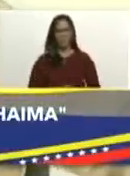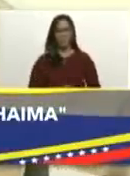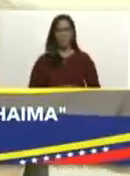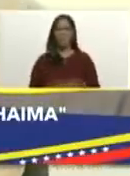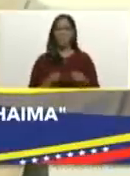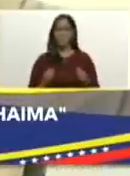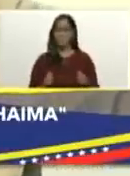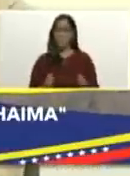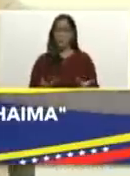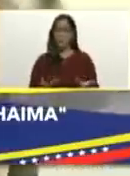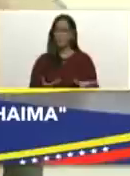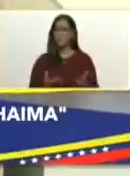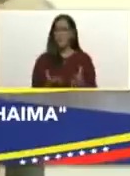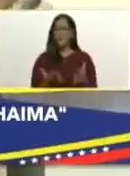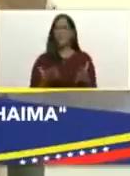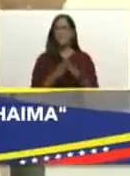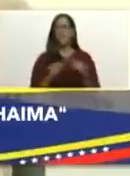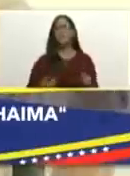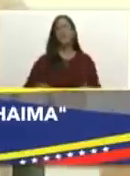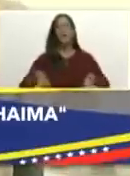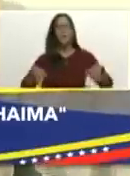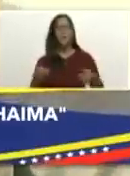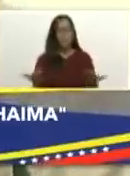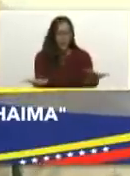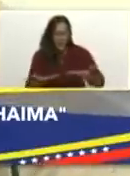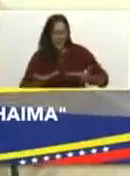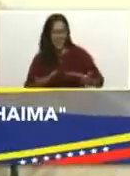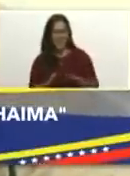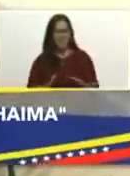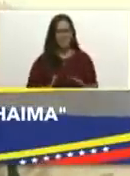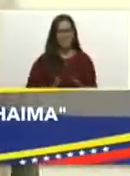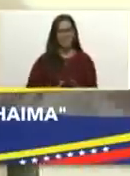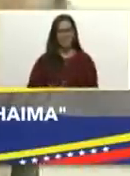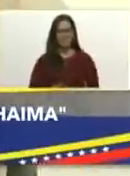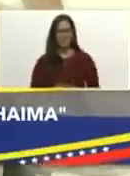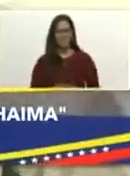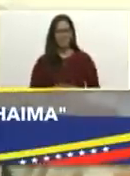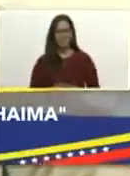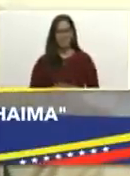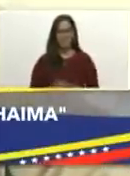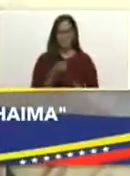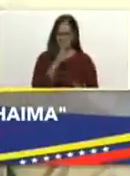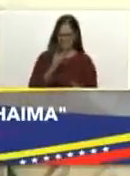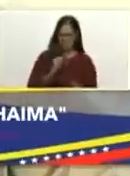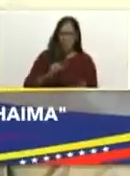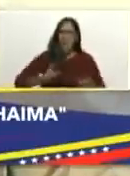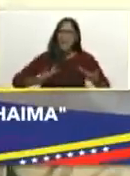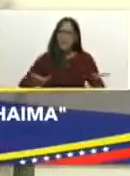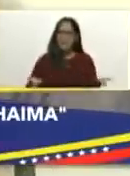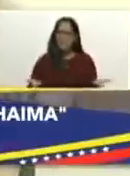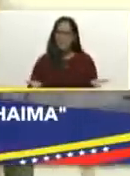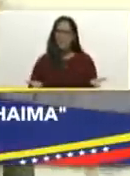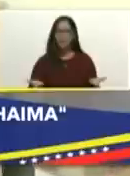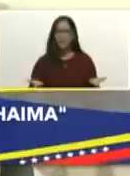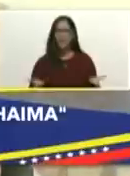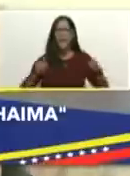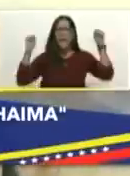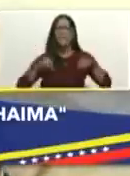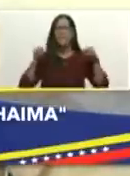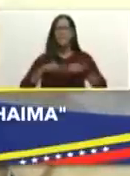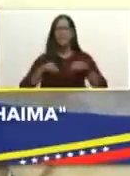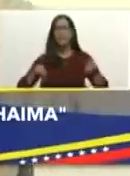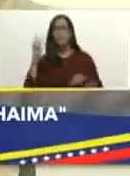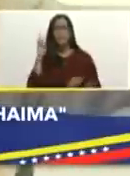para agarrarse todas estas riquezas para ellos. ¿Quién dijo eso? De tierra